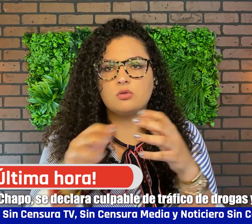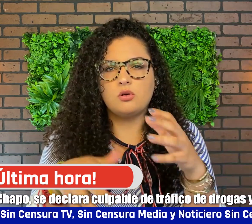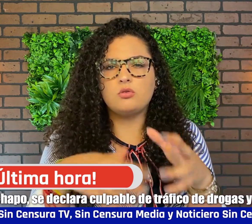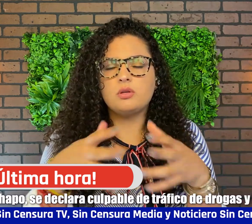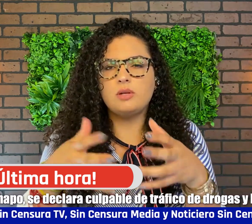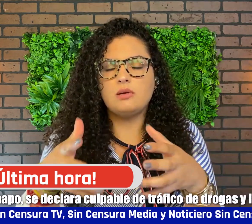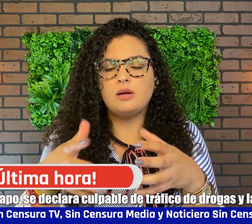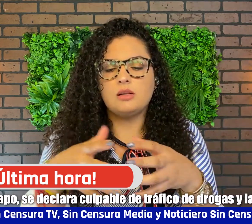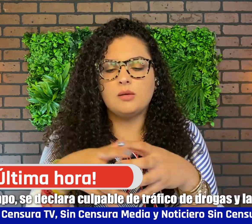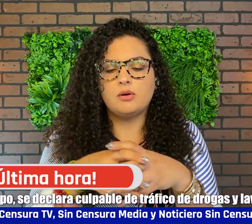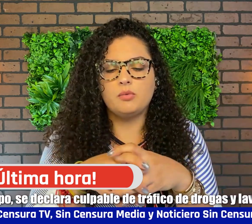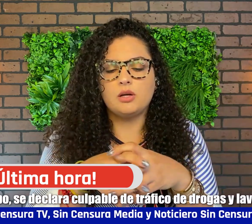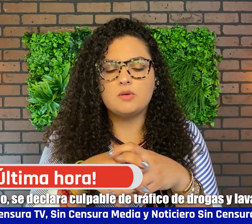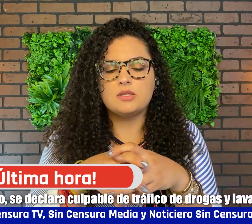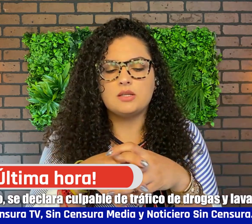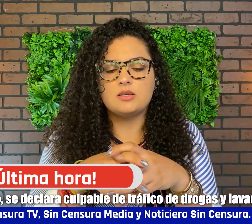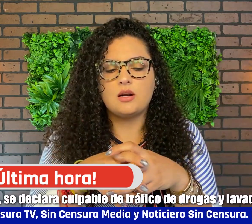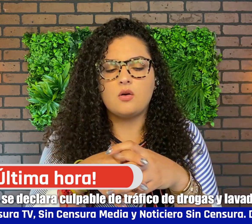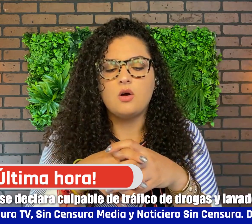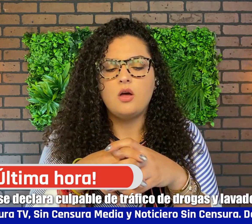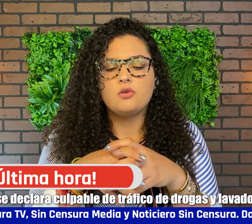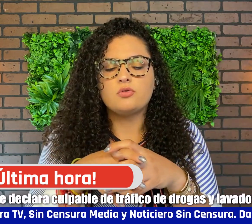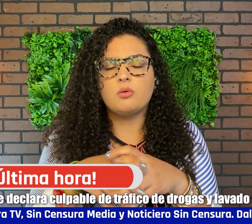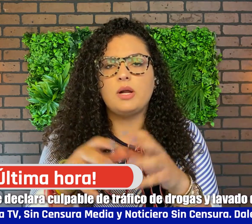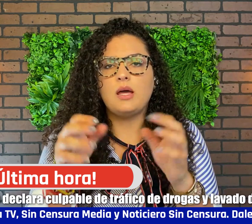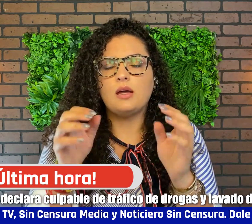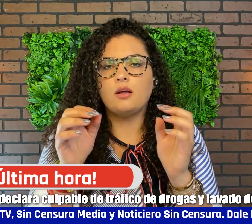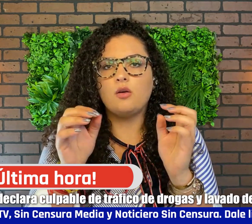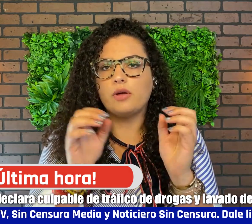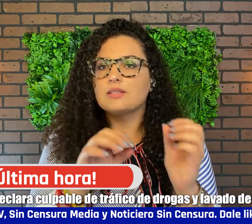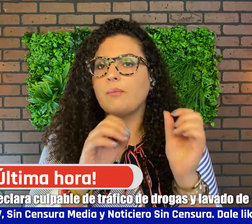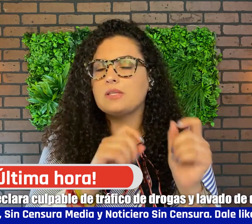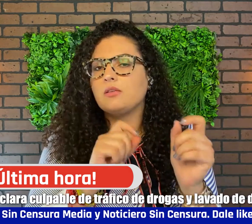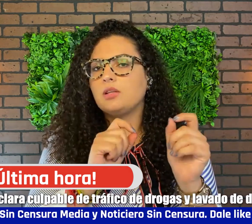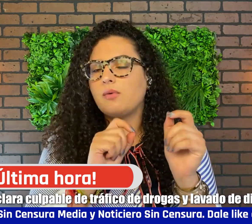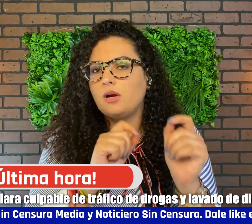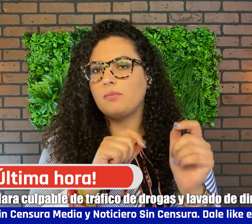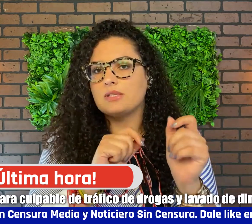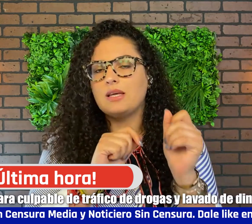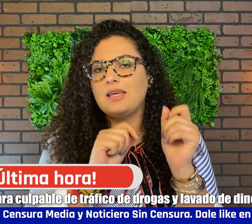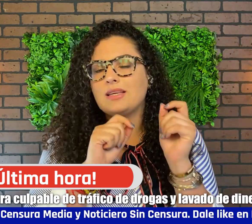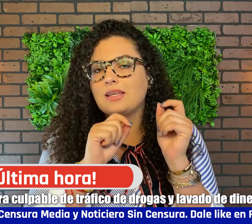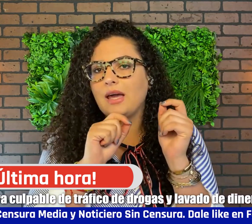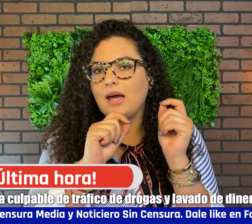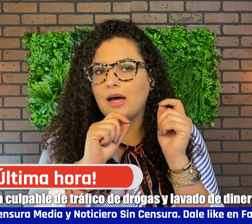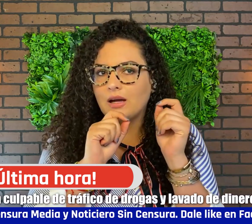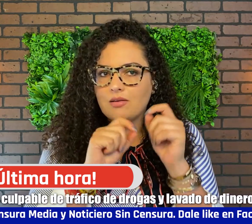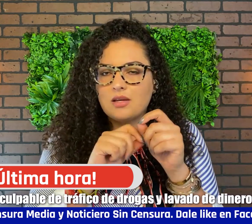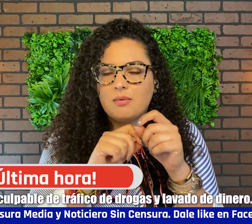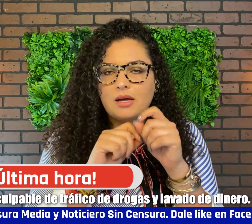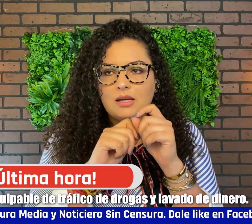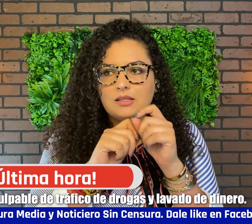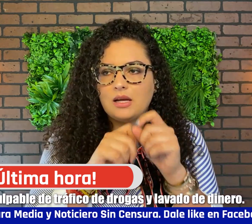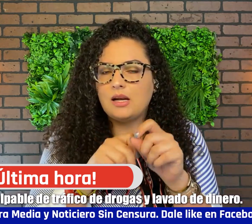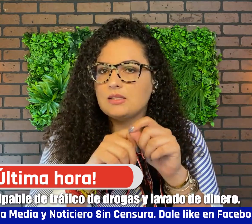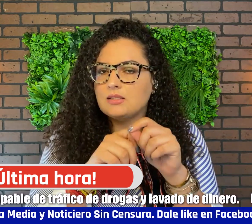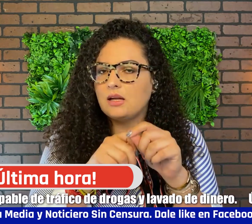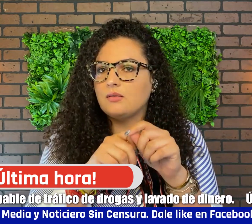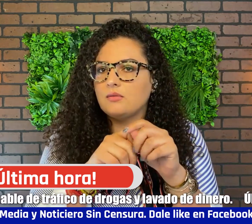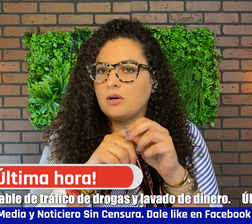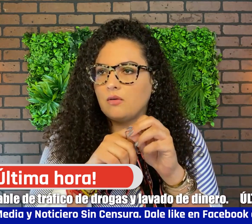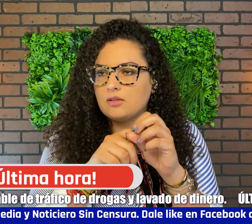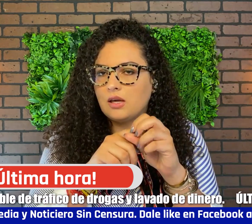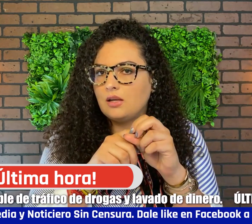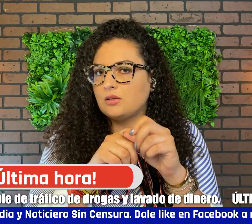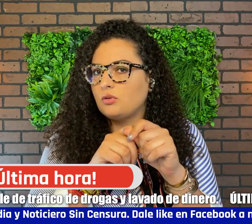Censura Nocturno justamente hablar del tema con mi querido Vicente Serrano sobre lo que está pasando en Tamaulipas. Y es que a Cabeza de Vaca ya le